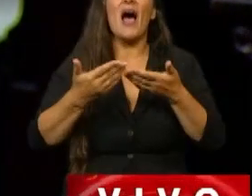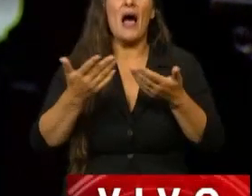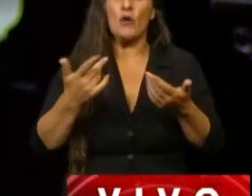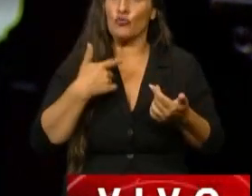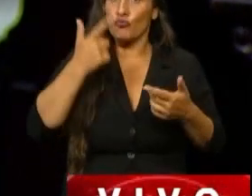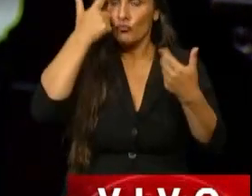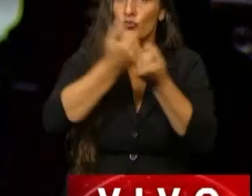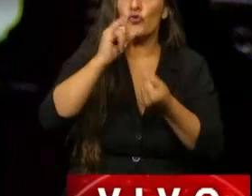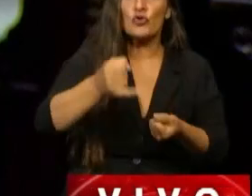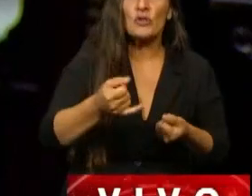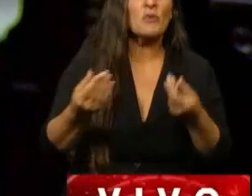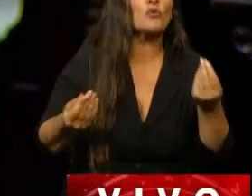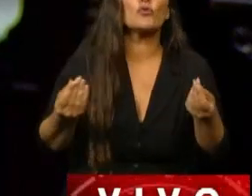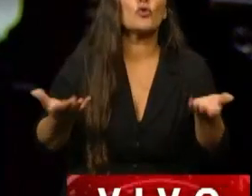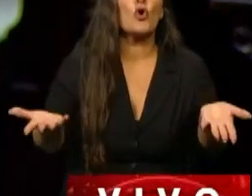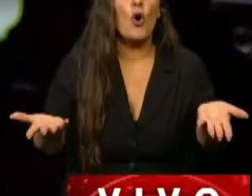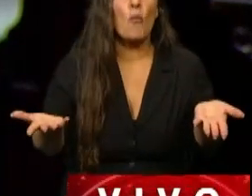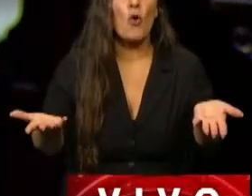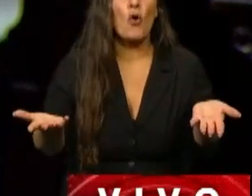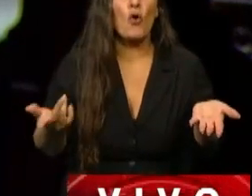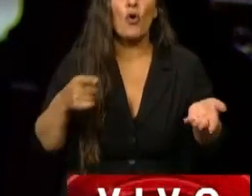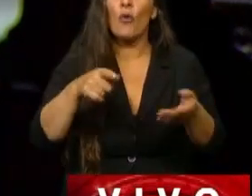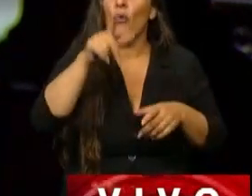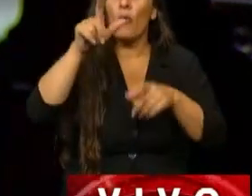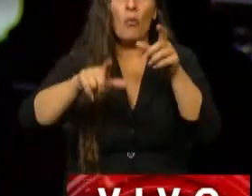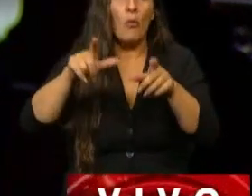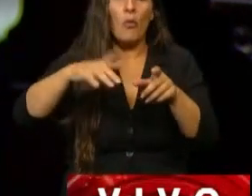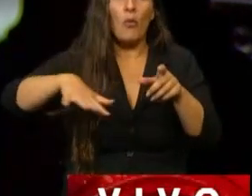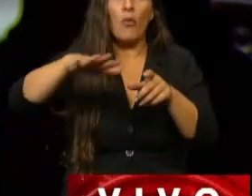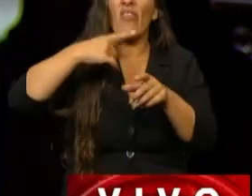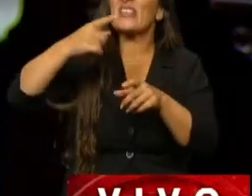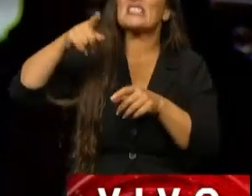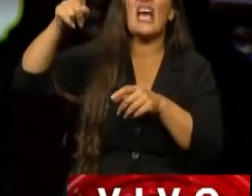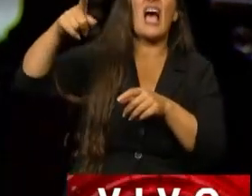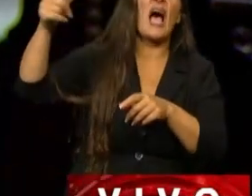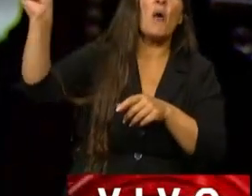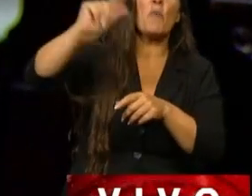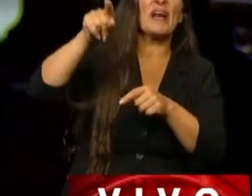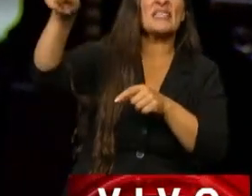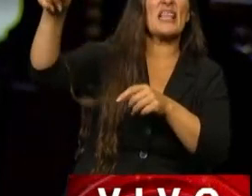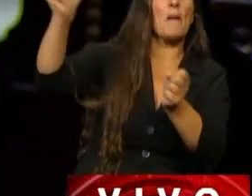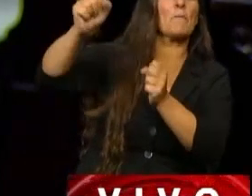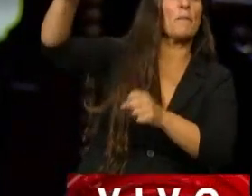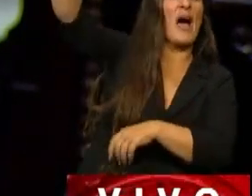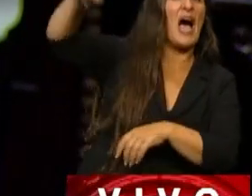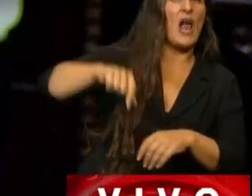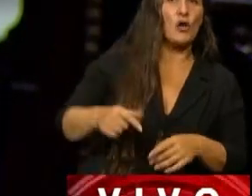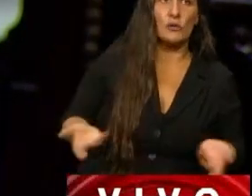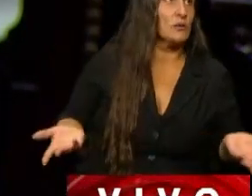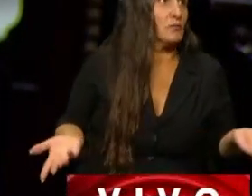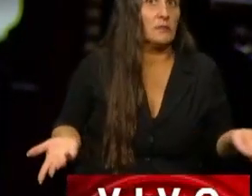puede constituir un mercado de capitales en un lugar donde la gente dice que los acreedores son malos? ¿Cómo habría un mercado de capitales sin